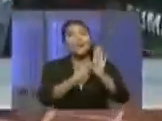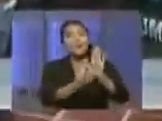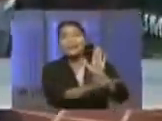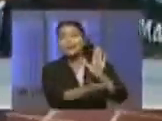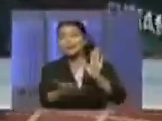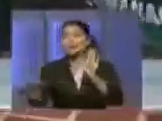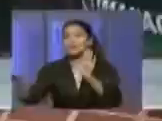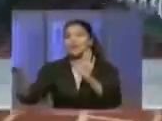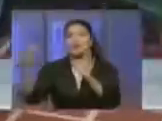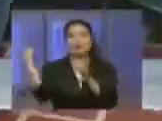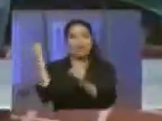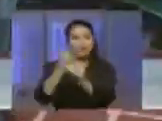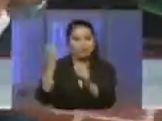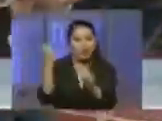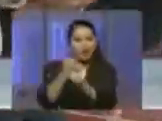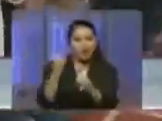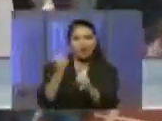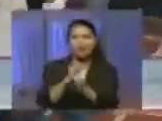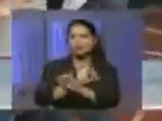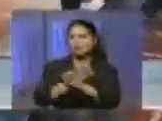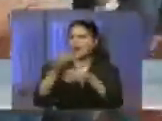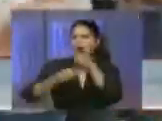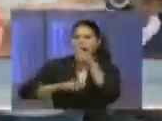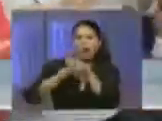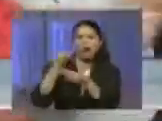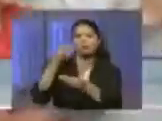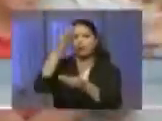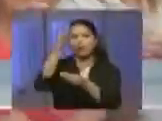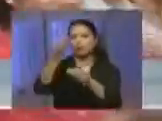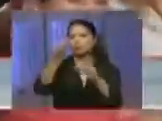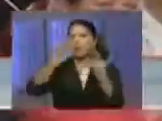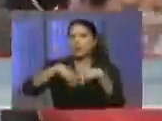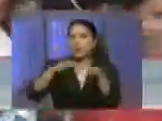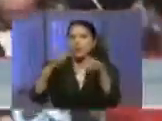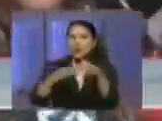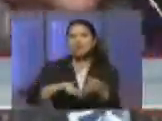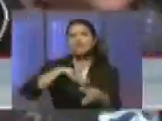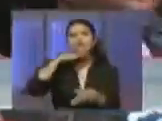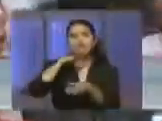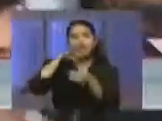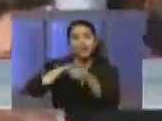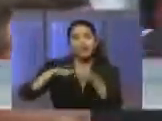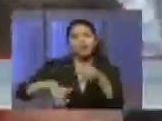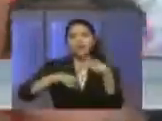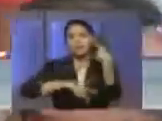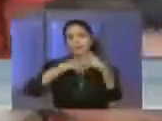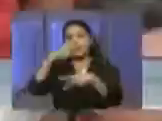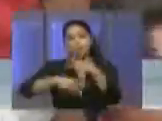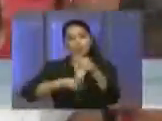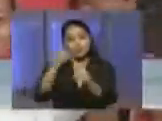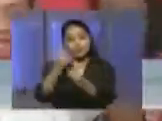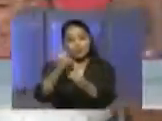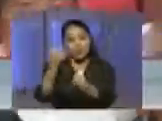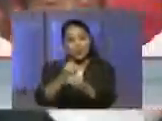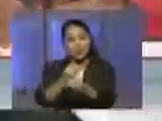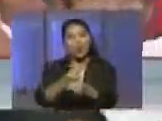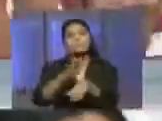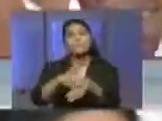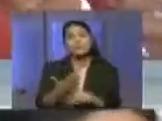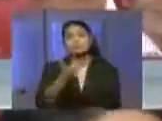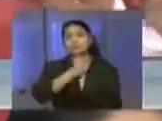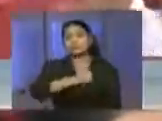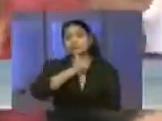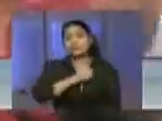bueno las tareas que han venido realizando los consejos local de y producción para enfrentar la